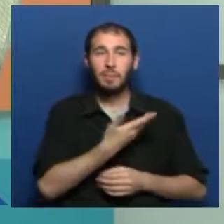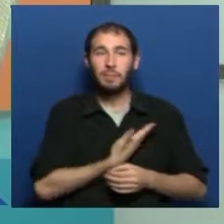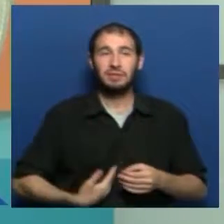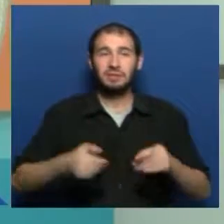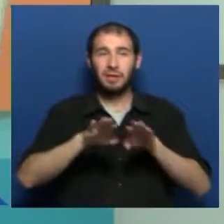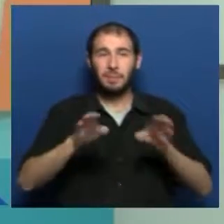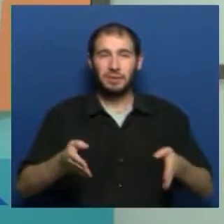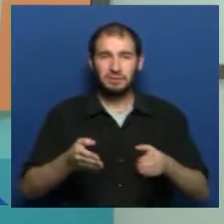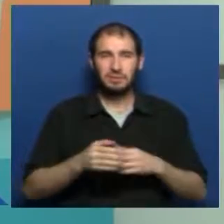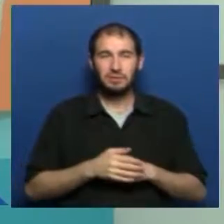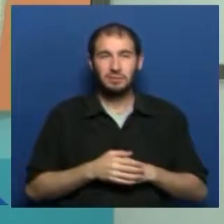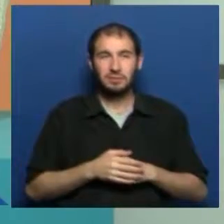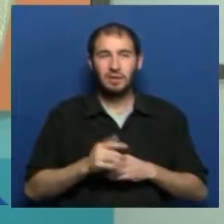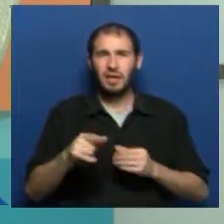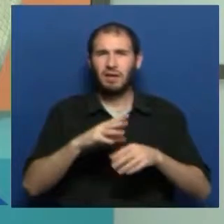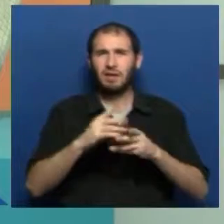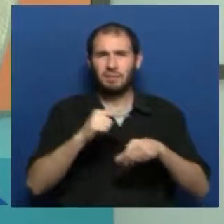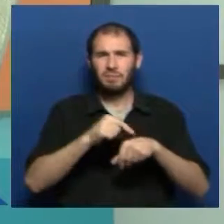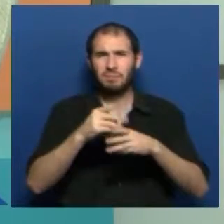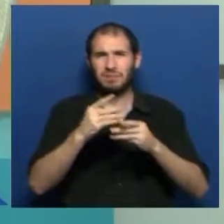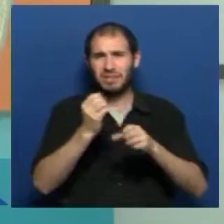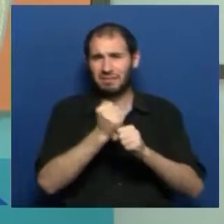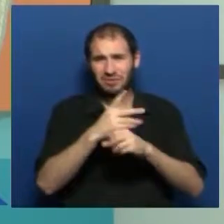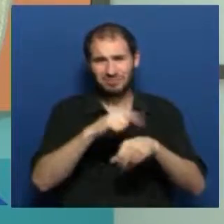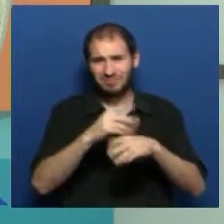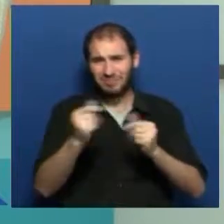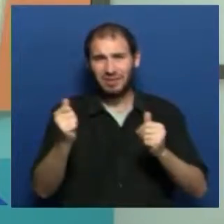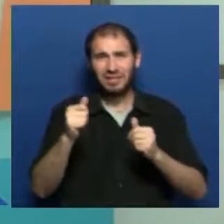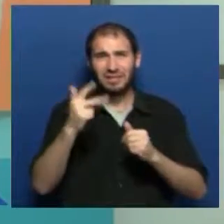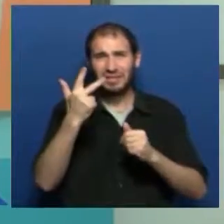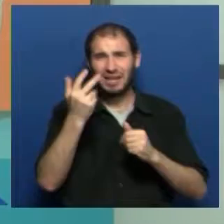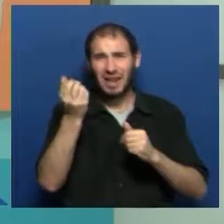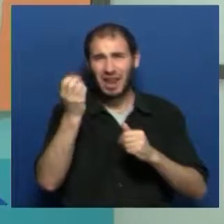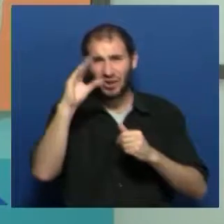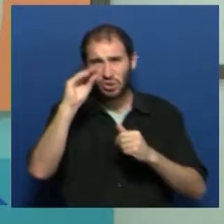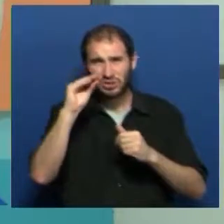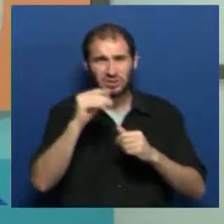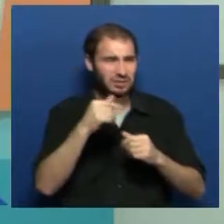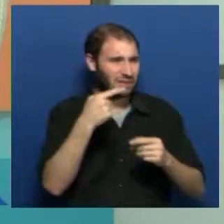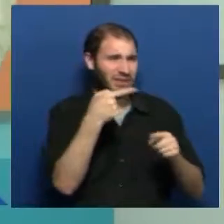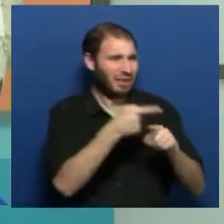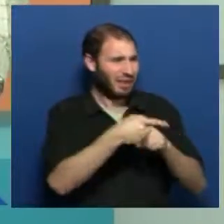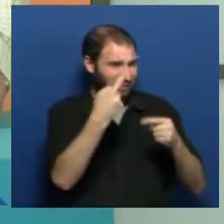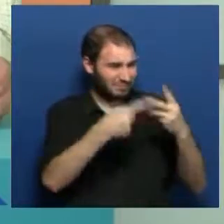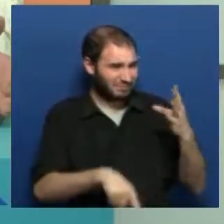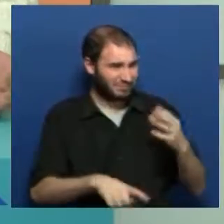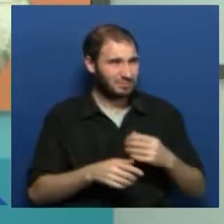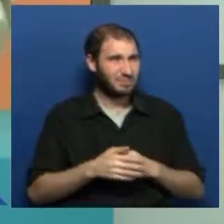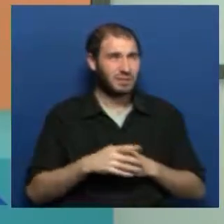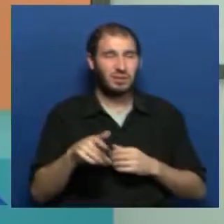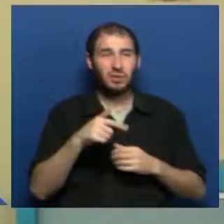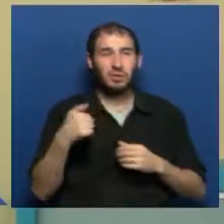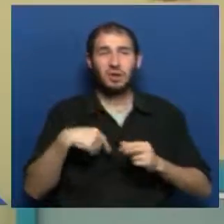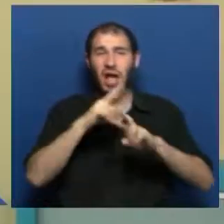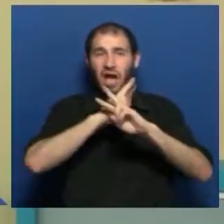mesa que estuvieron terminando a media su trabajo a las 3 de la mañana. Con muchas impugnaciones también y denuncias. Tuvimos